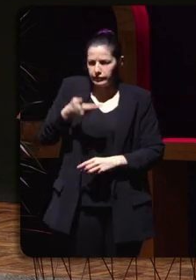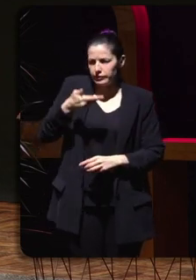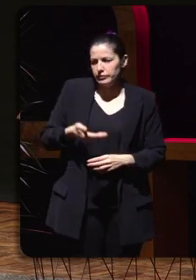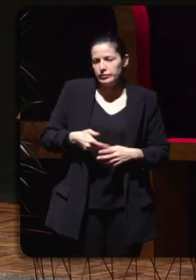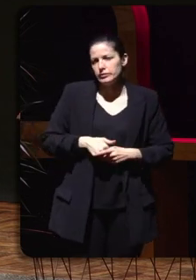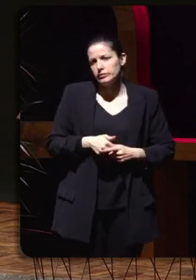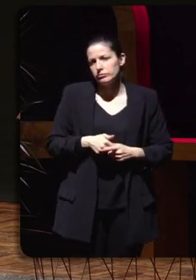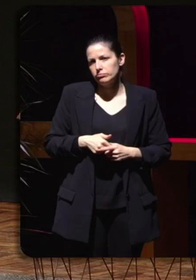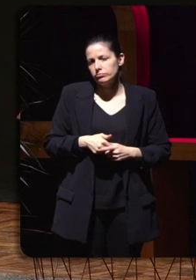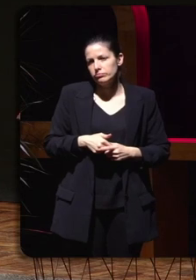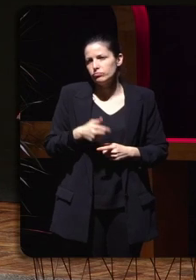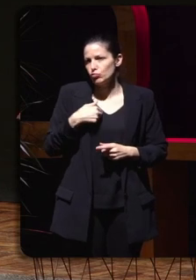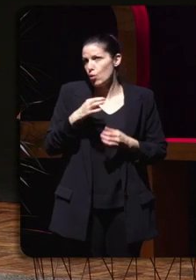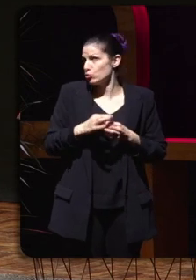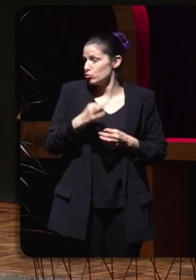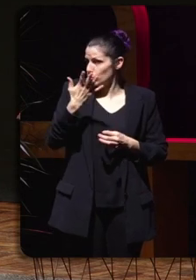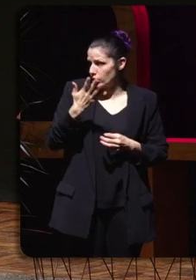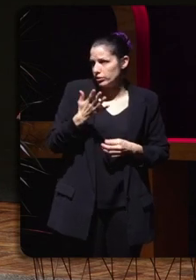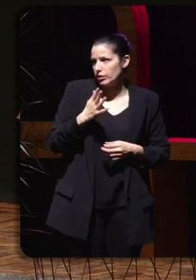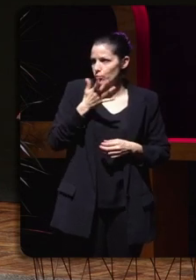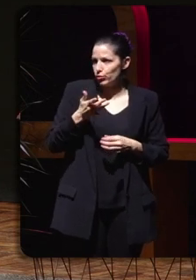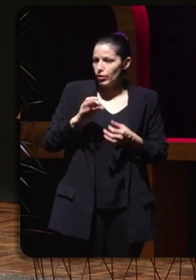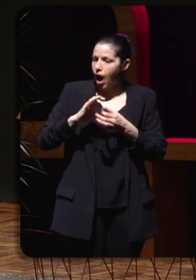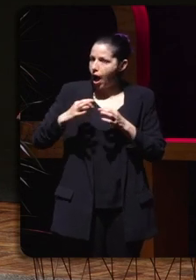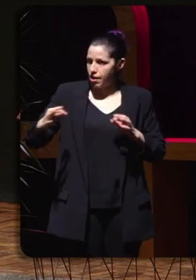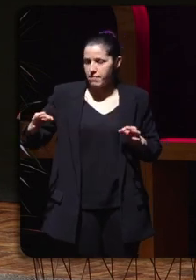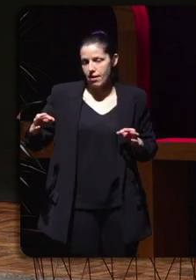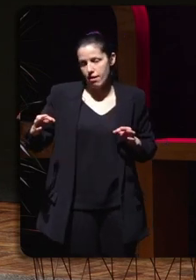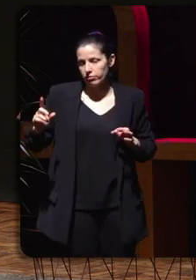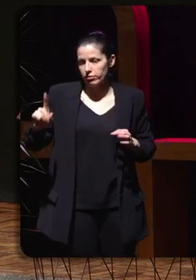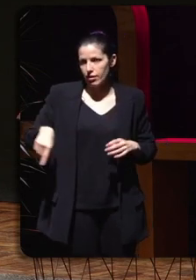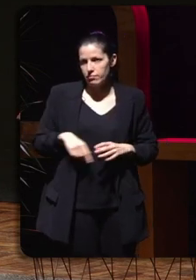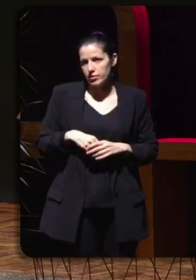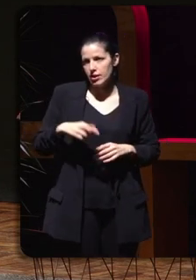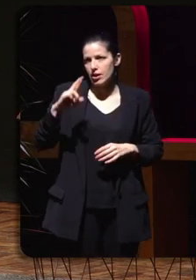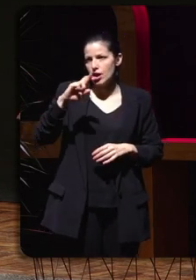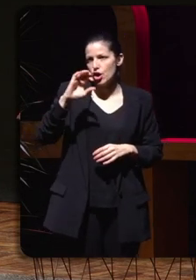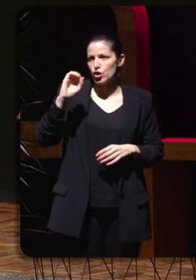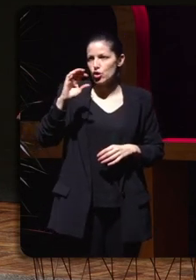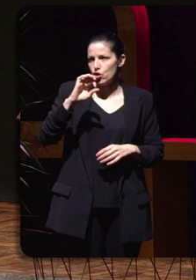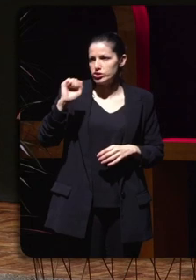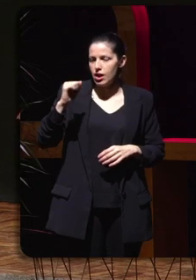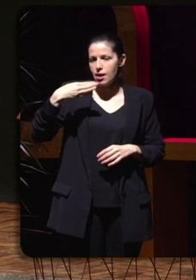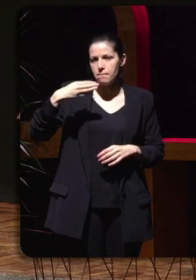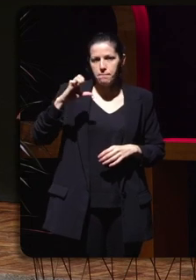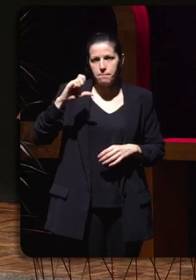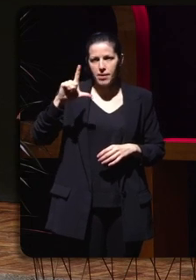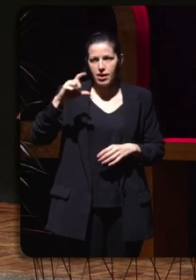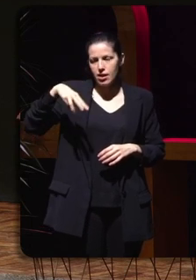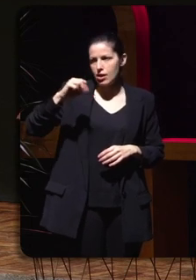la suerte de poder llamar la amiga también monten trabaja en